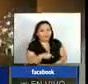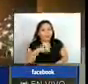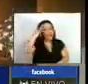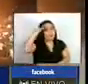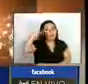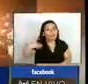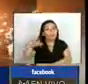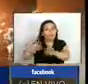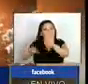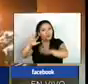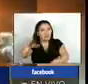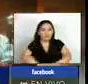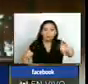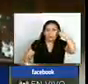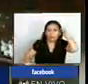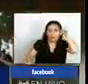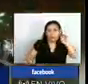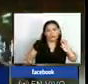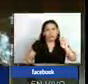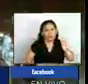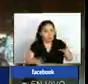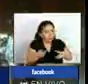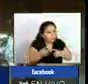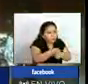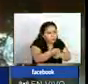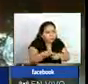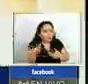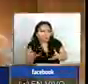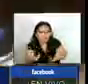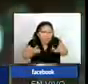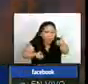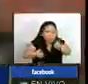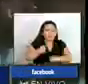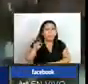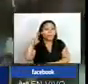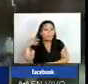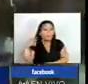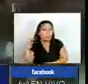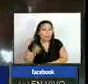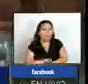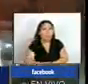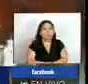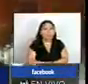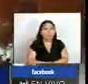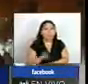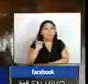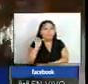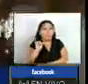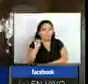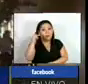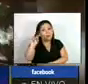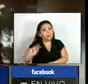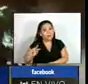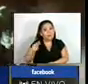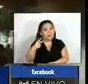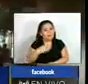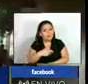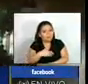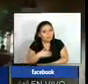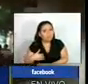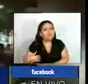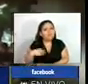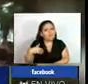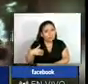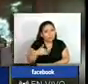mujeres y cuatro hombres. Los bomberos rescataron a 20 personas. Amidreza Guzardi, vicegobernador de Teherán, dijo a la